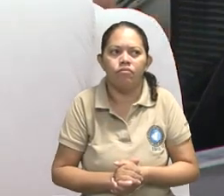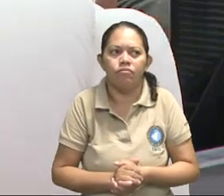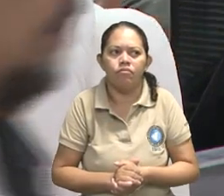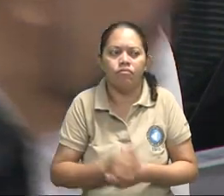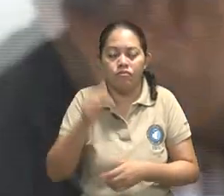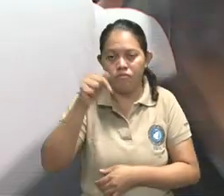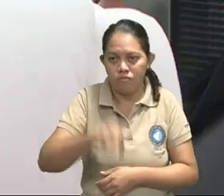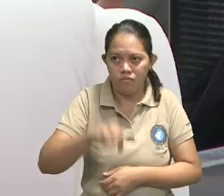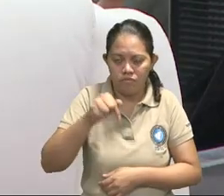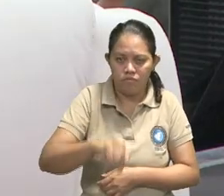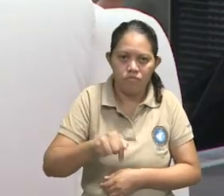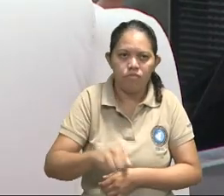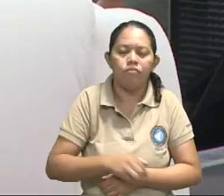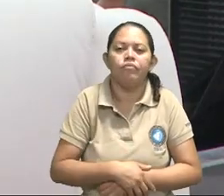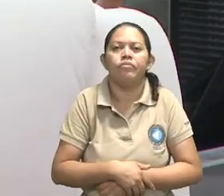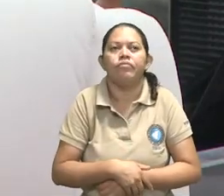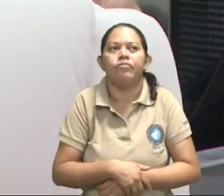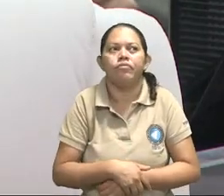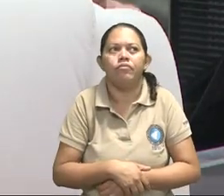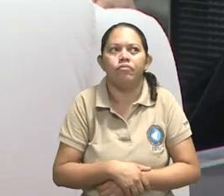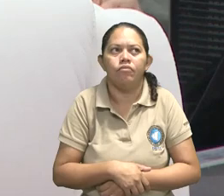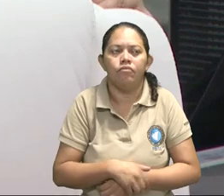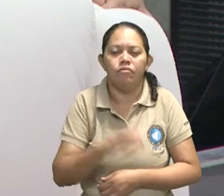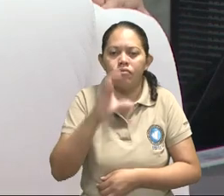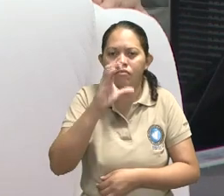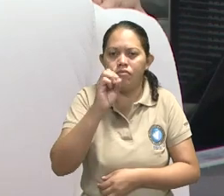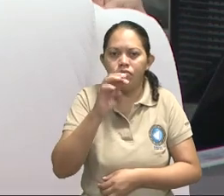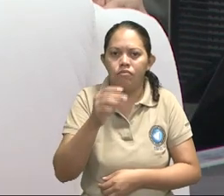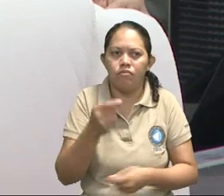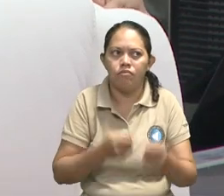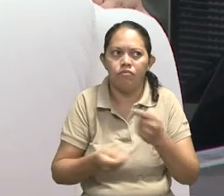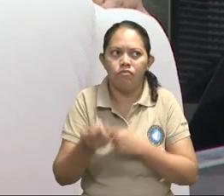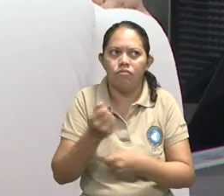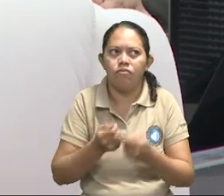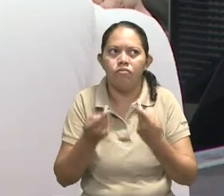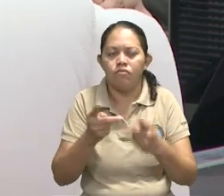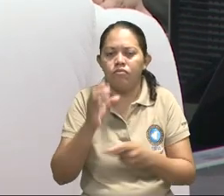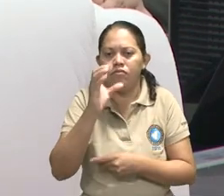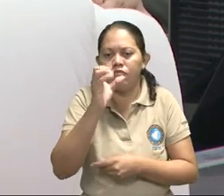El día de hoy, la Comisión de Infraestructura